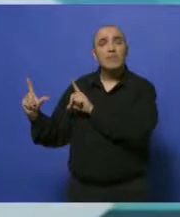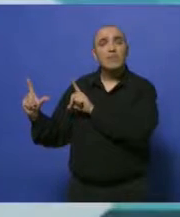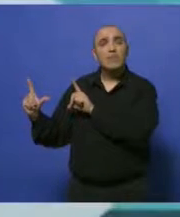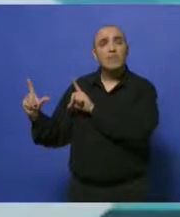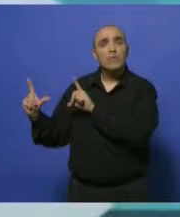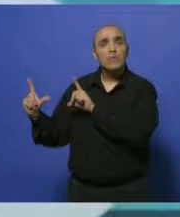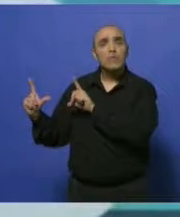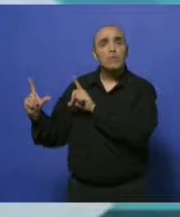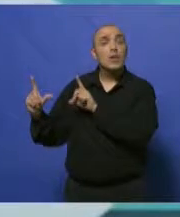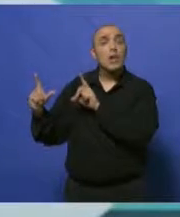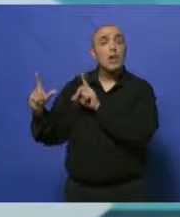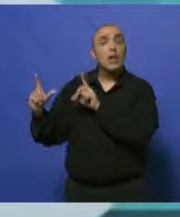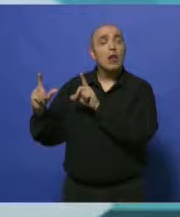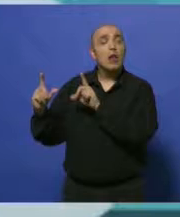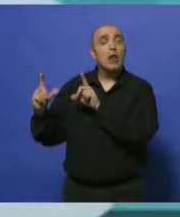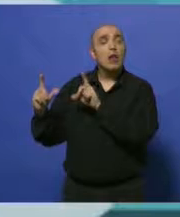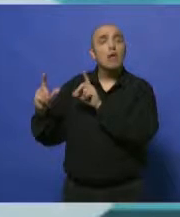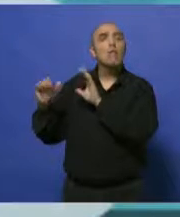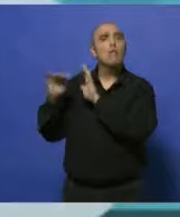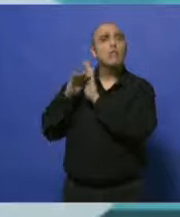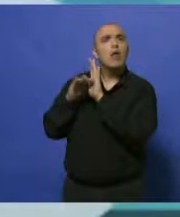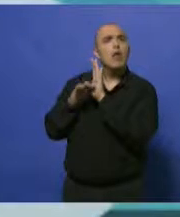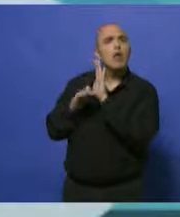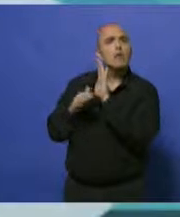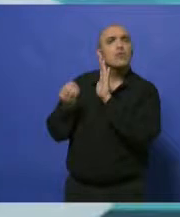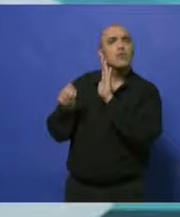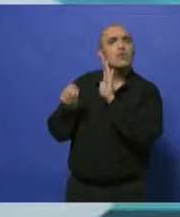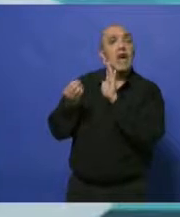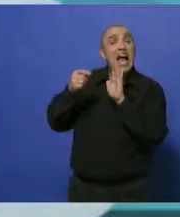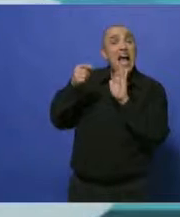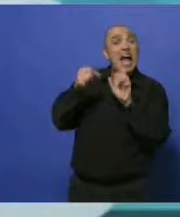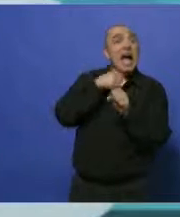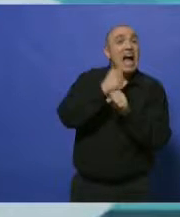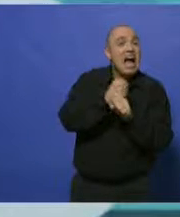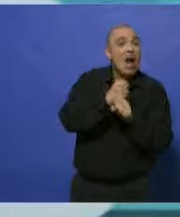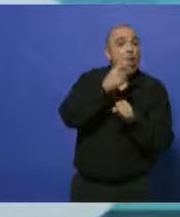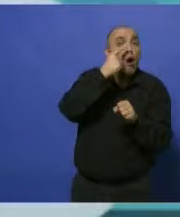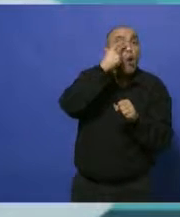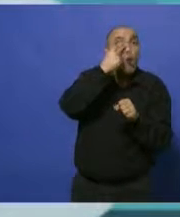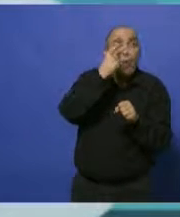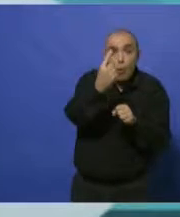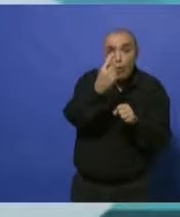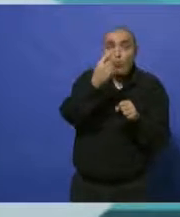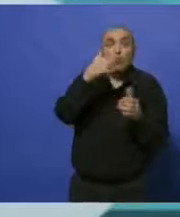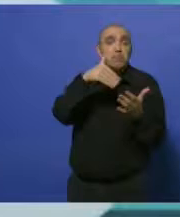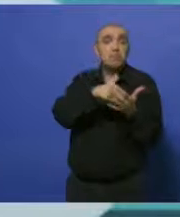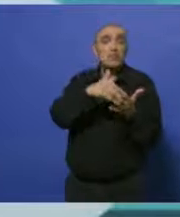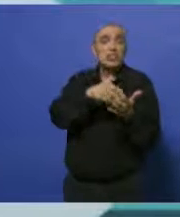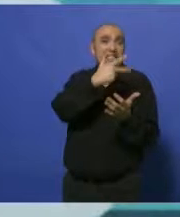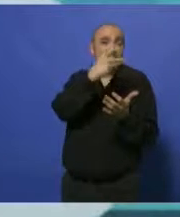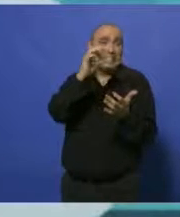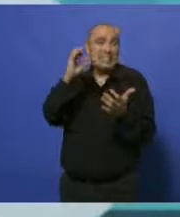con algunos de los datos. Hasta el momento se inscribieron 1.300.000 líneas. Del total, más